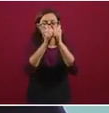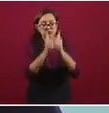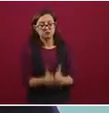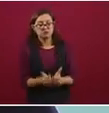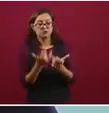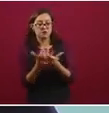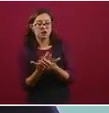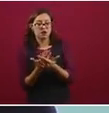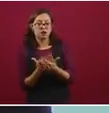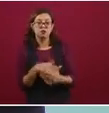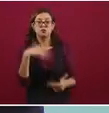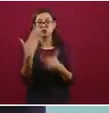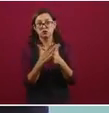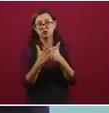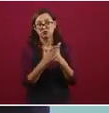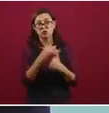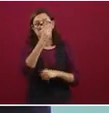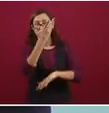en Estados Unidos.